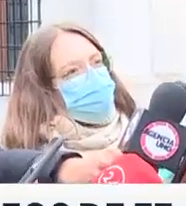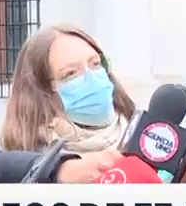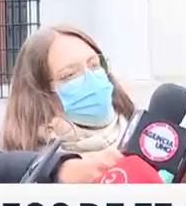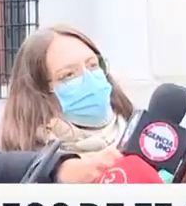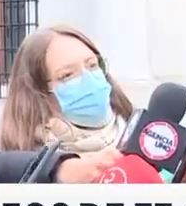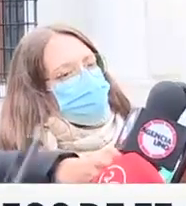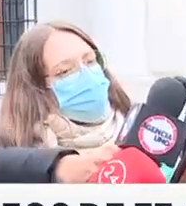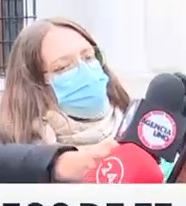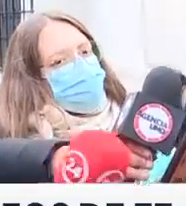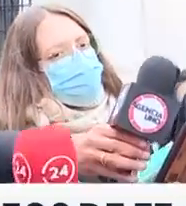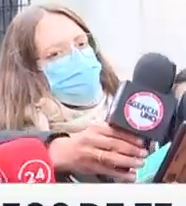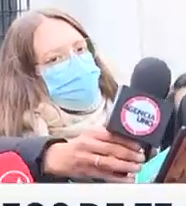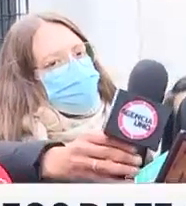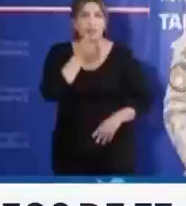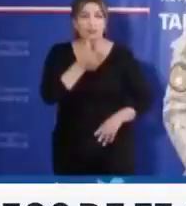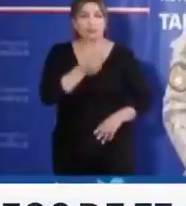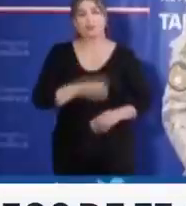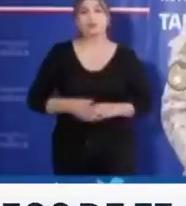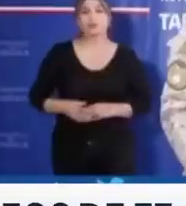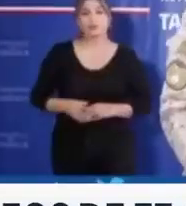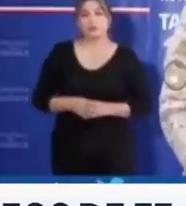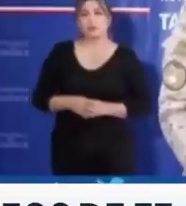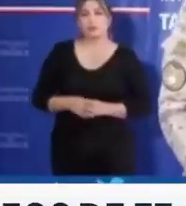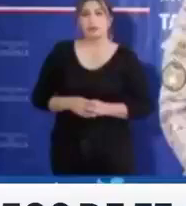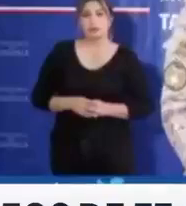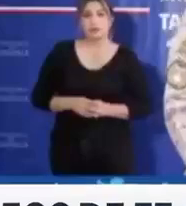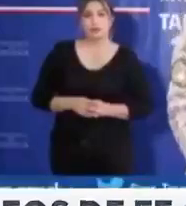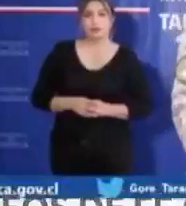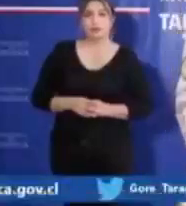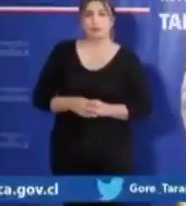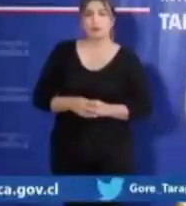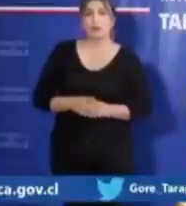que sí. Muchas respuestas que se esperan dentro de los próximos días en torno a este caso. Muchas gracias, Carola, que estés bien. Buenos días.